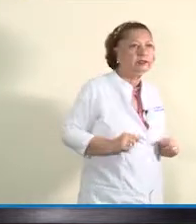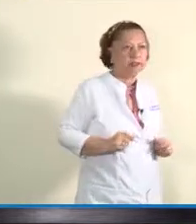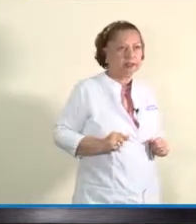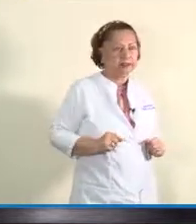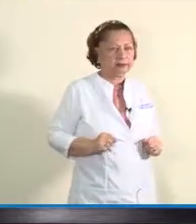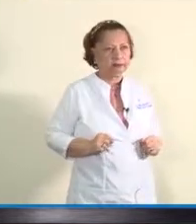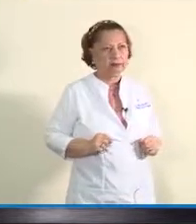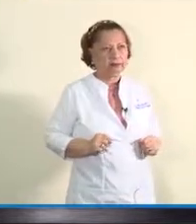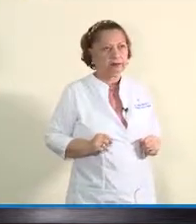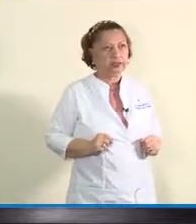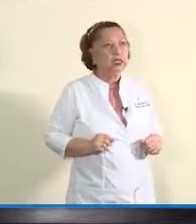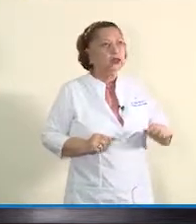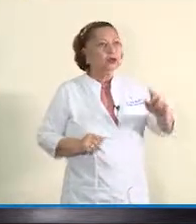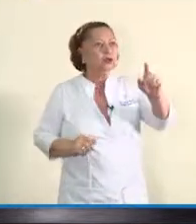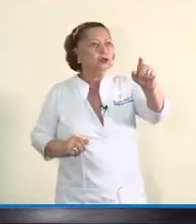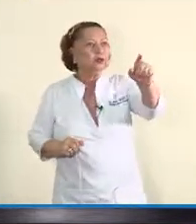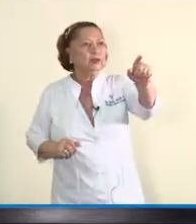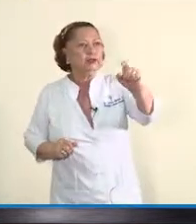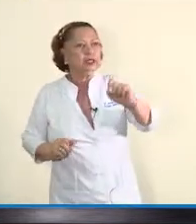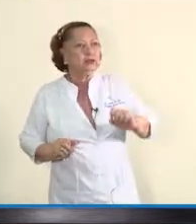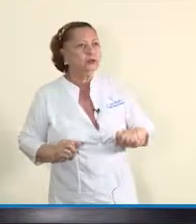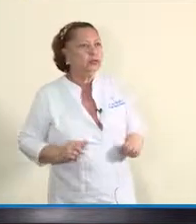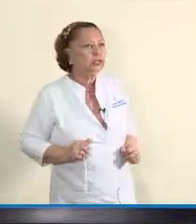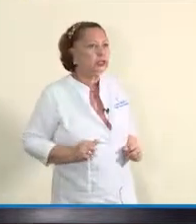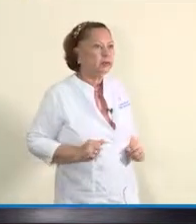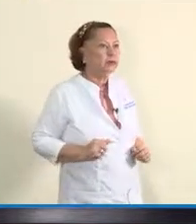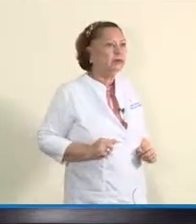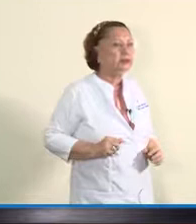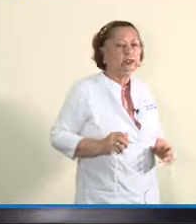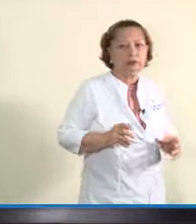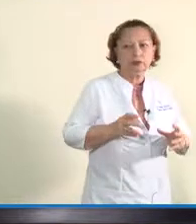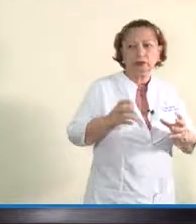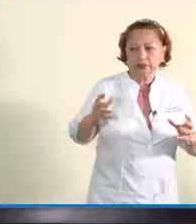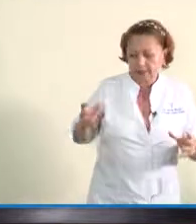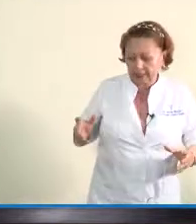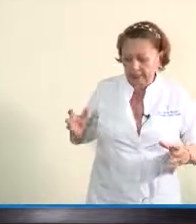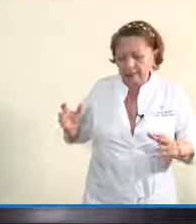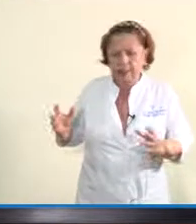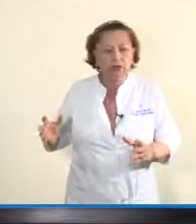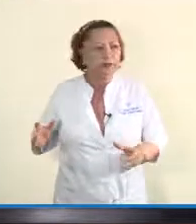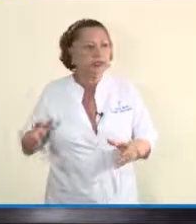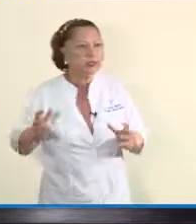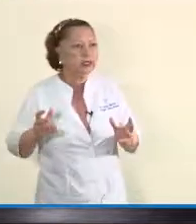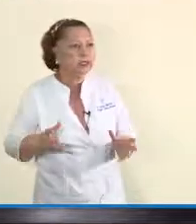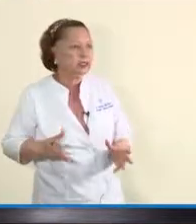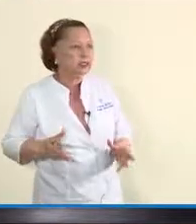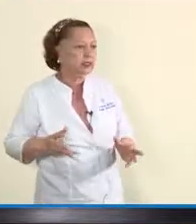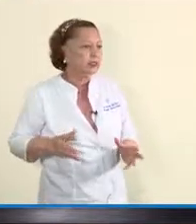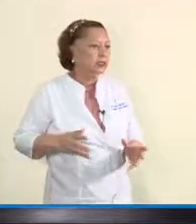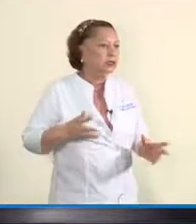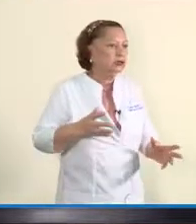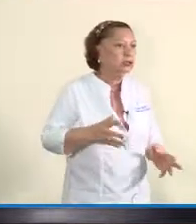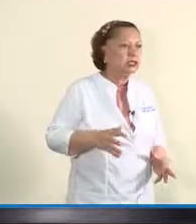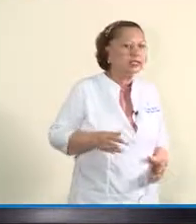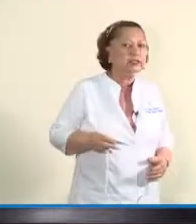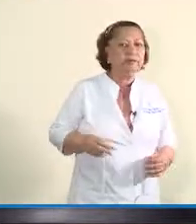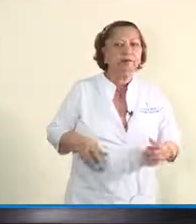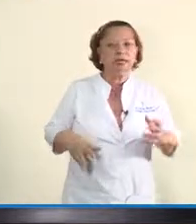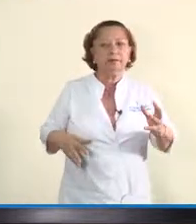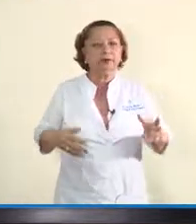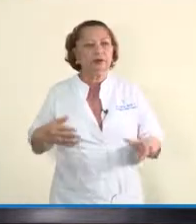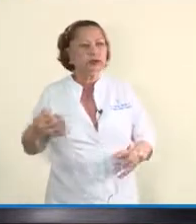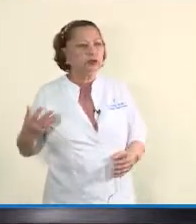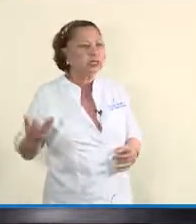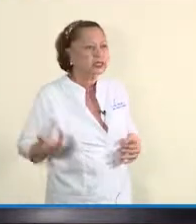llama consulta individual. Cuando hablamos del grupo terapéutico, si usted ve que hay 5 personas que no